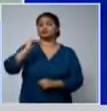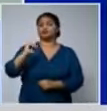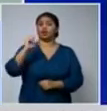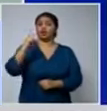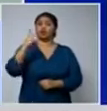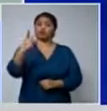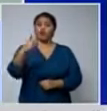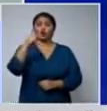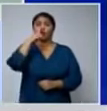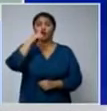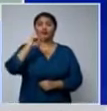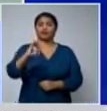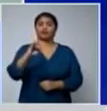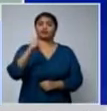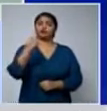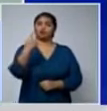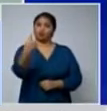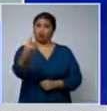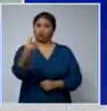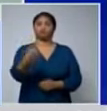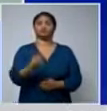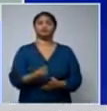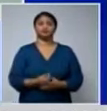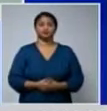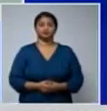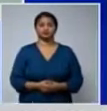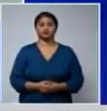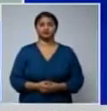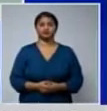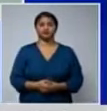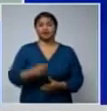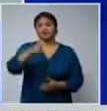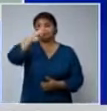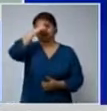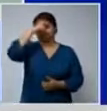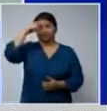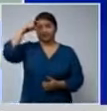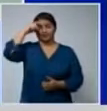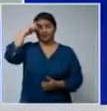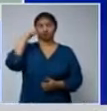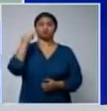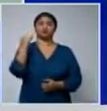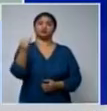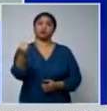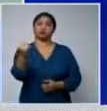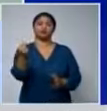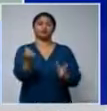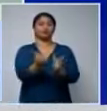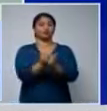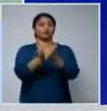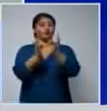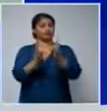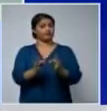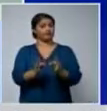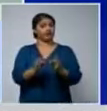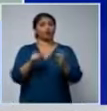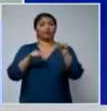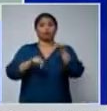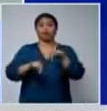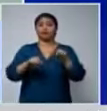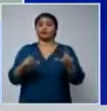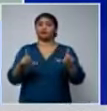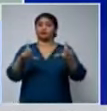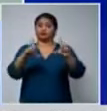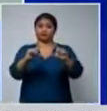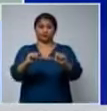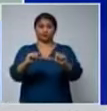1. Santi Espíritu, 6 casos confirmados ayer, una reducción importante del número de